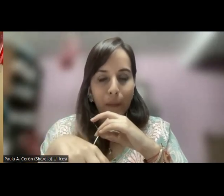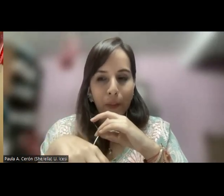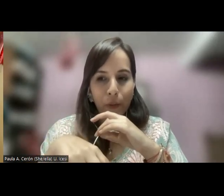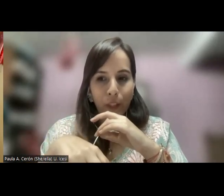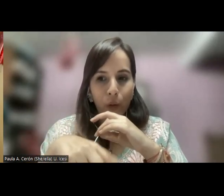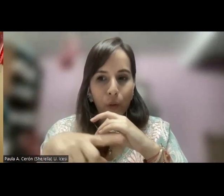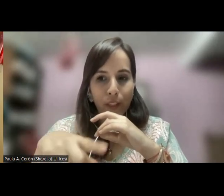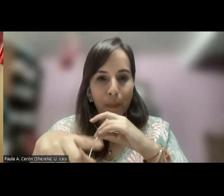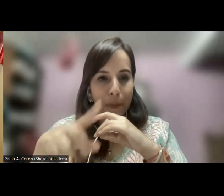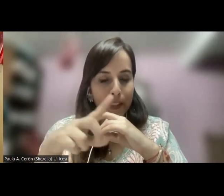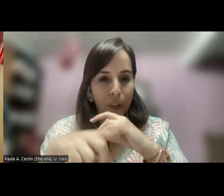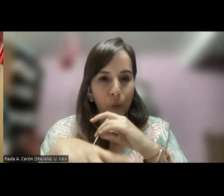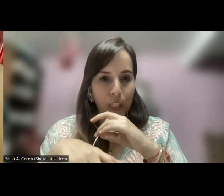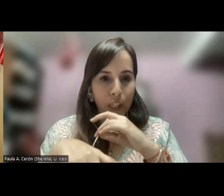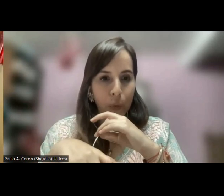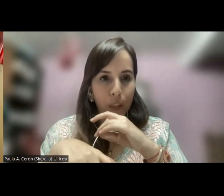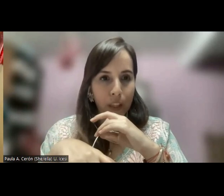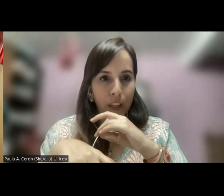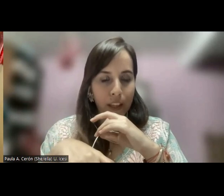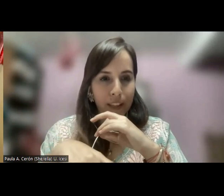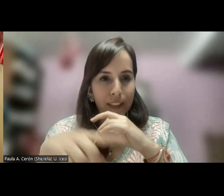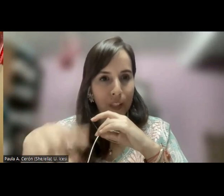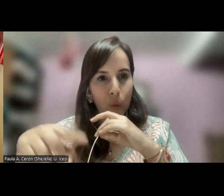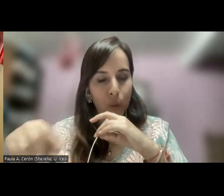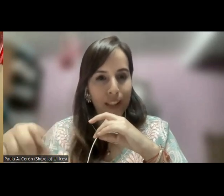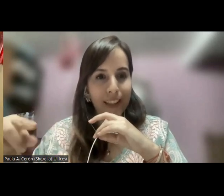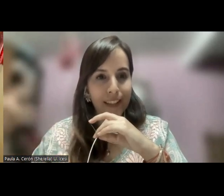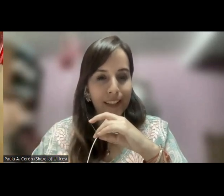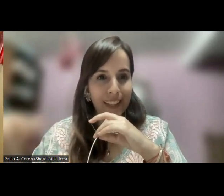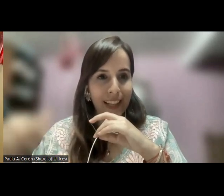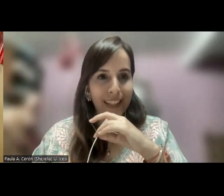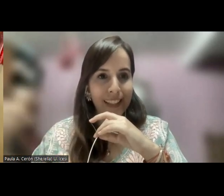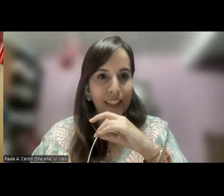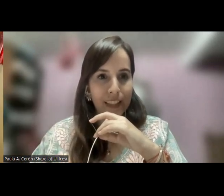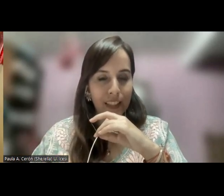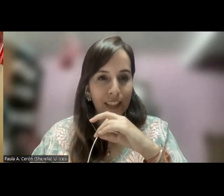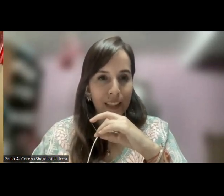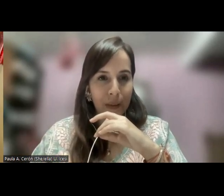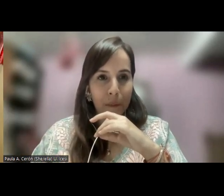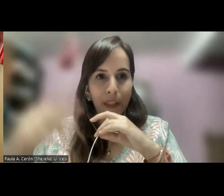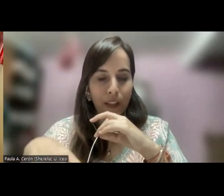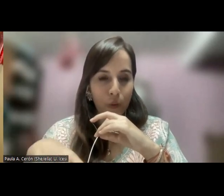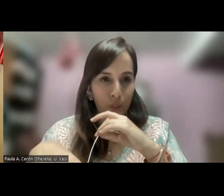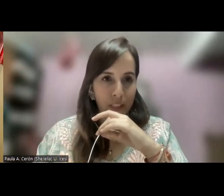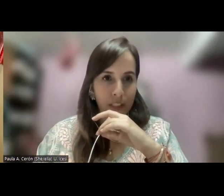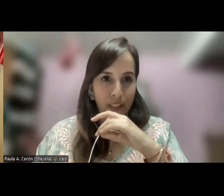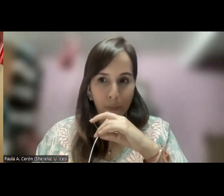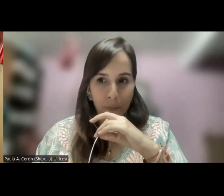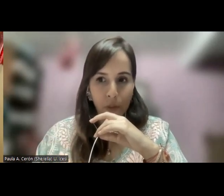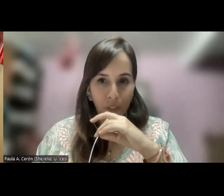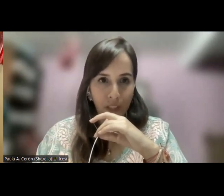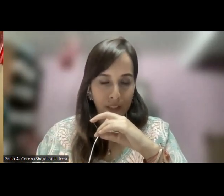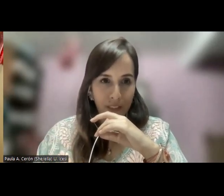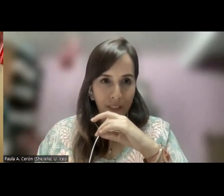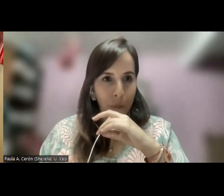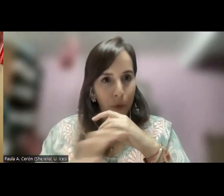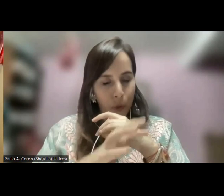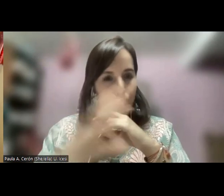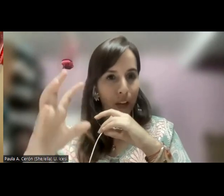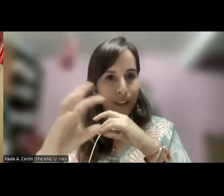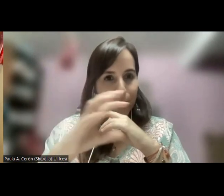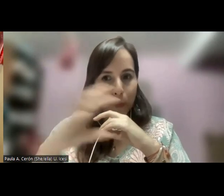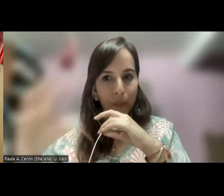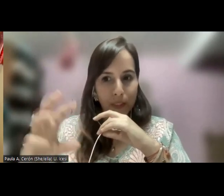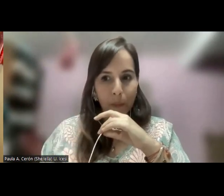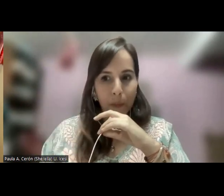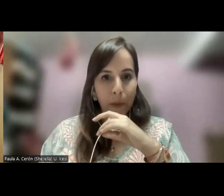que a la persona con ya no se le cuida sino que le se le asiste mediante un asistente personal Bueno